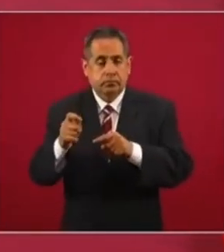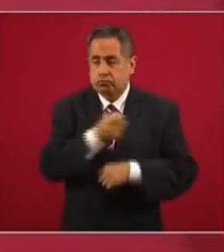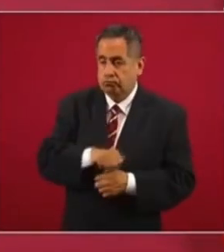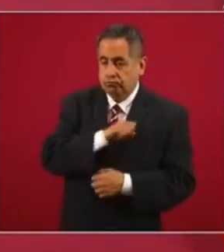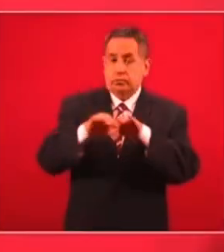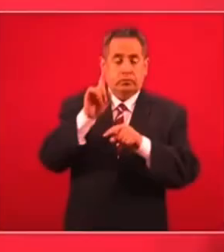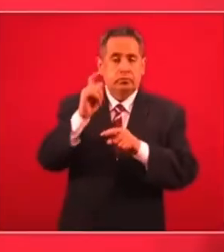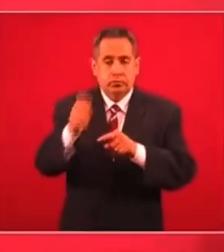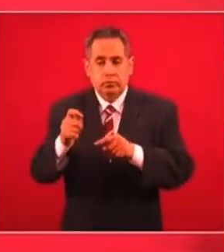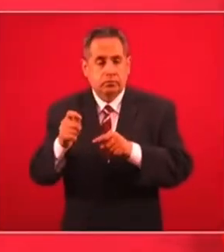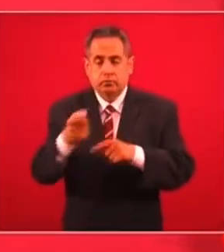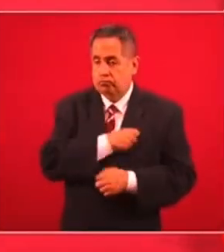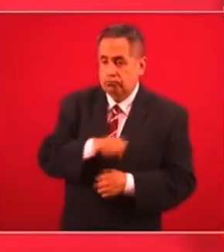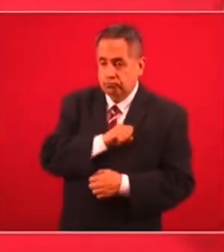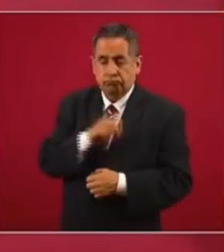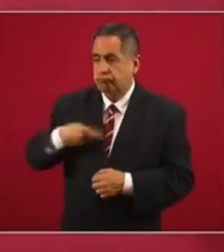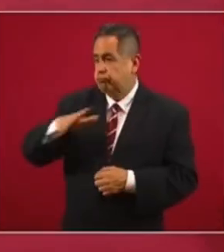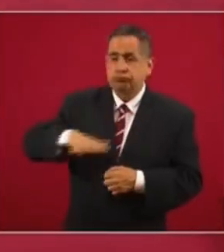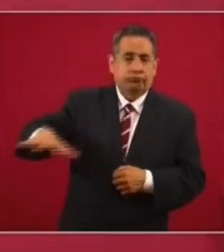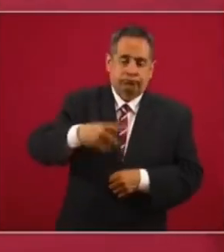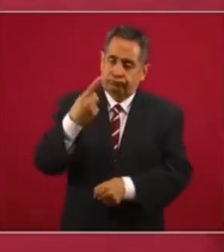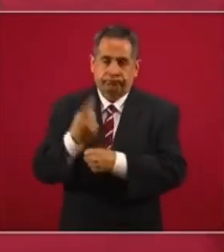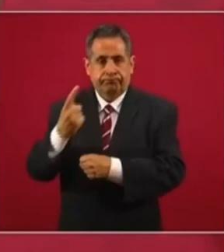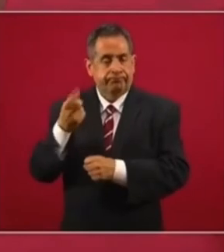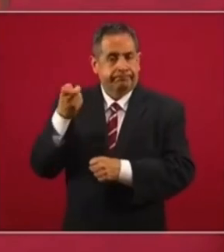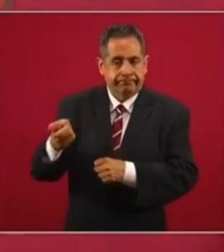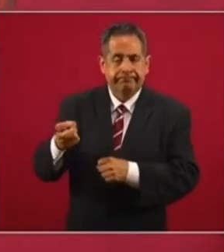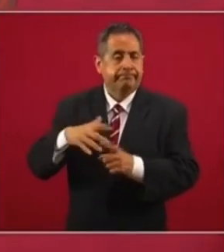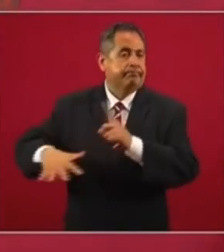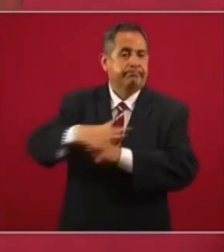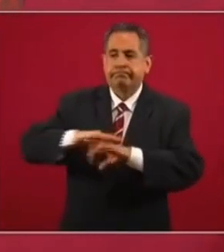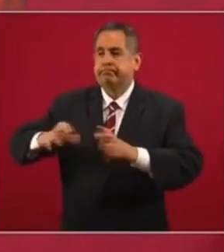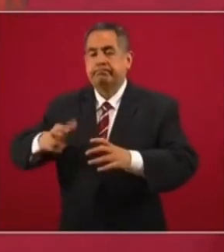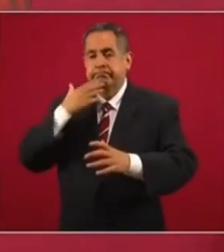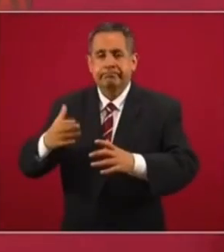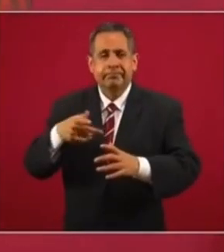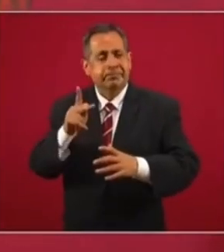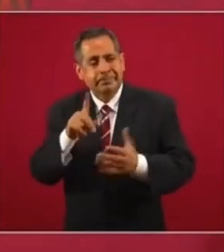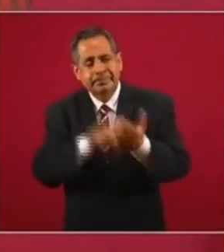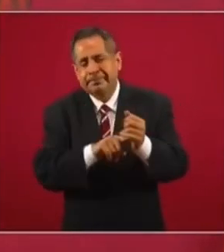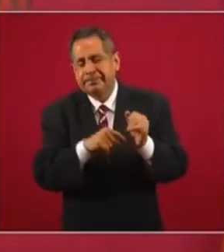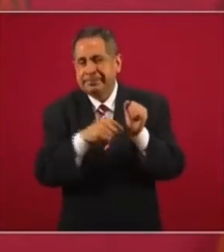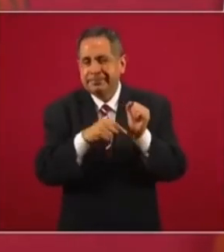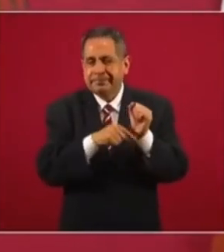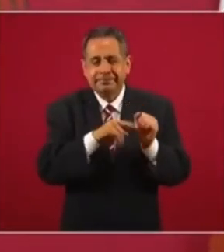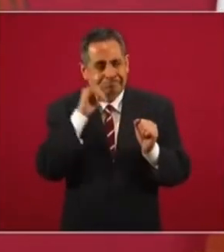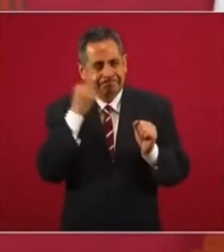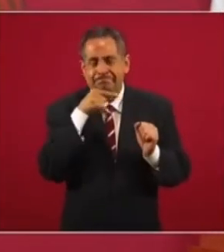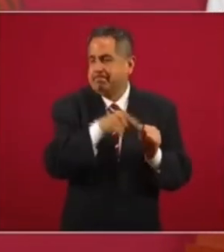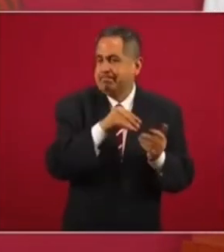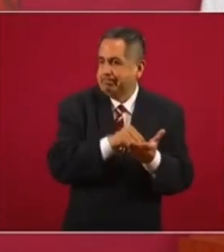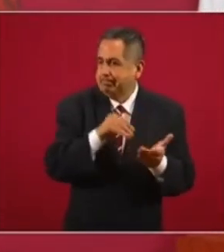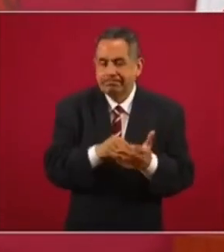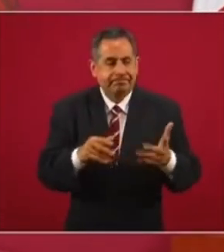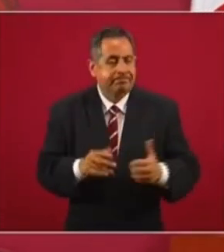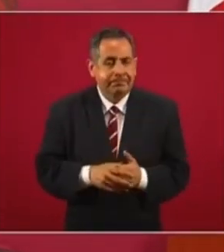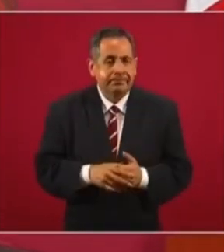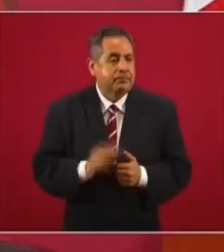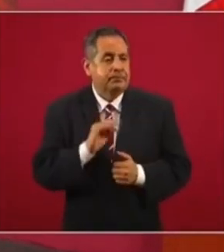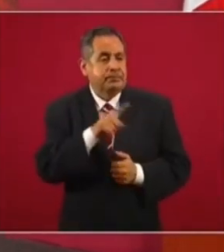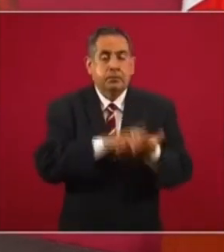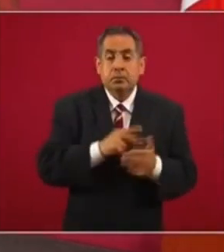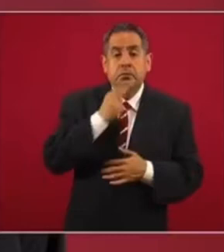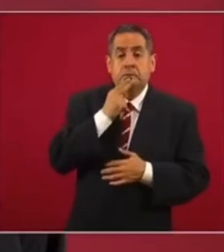salud del pueblo, pues es la salud del pueblo, el medio ambiente, pero hay prácticas que pueden